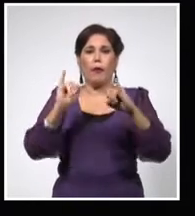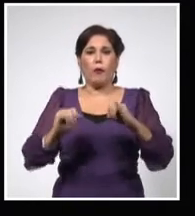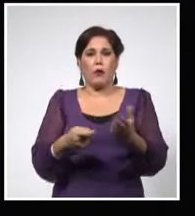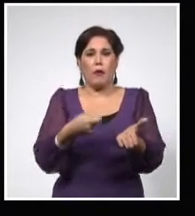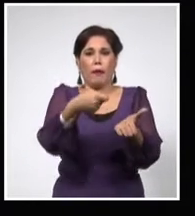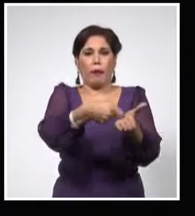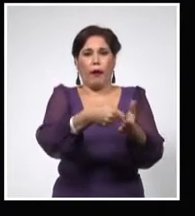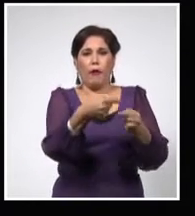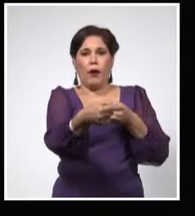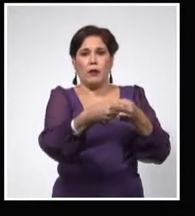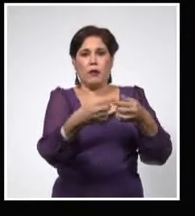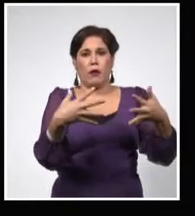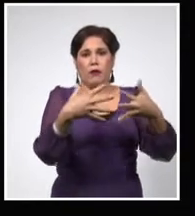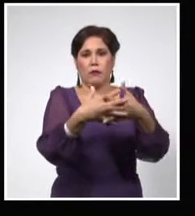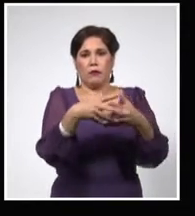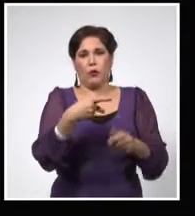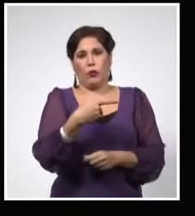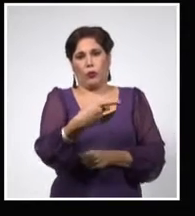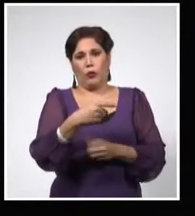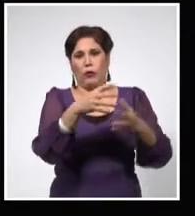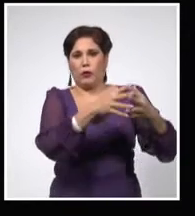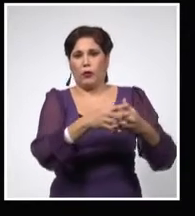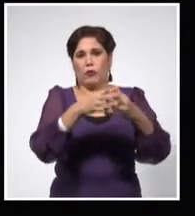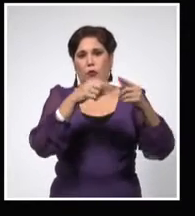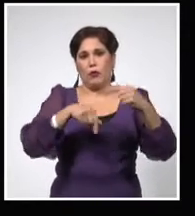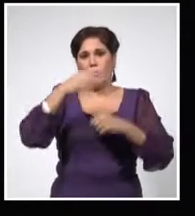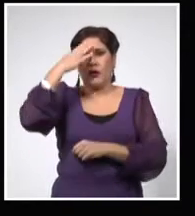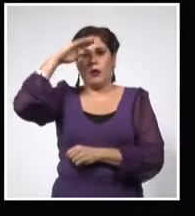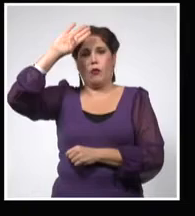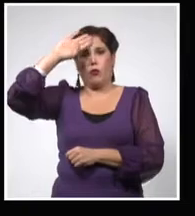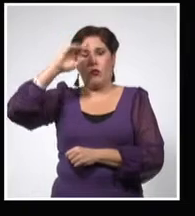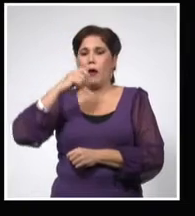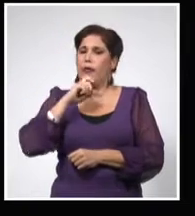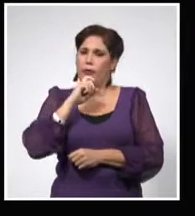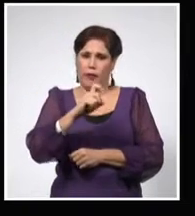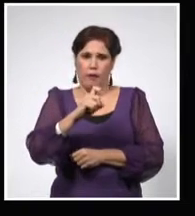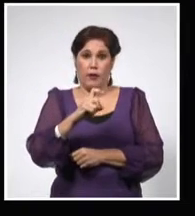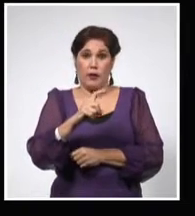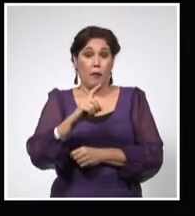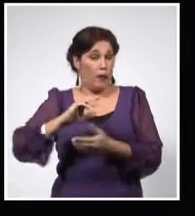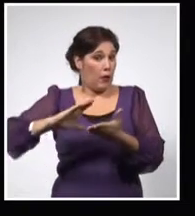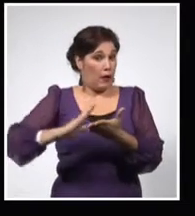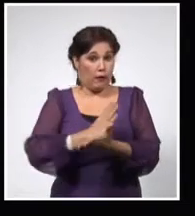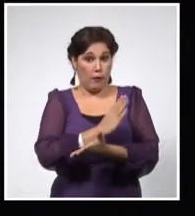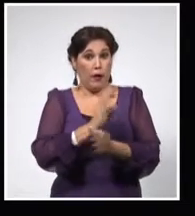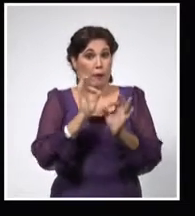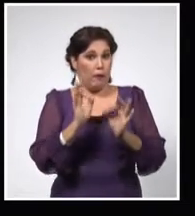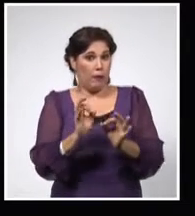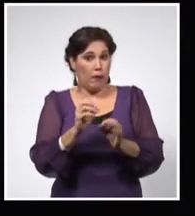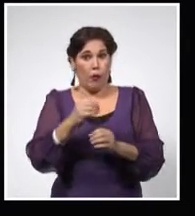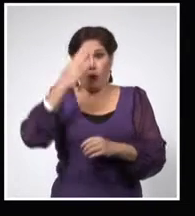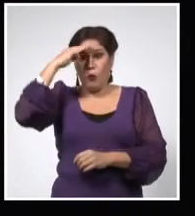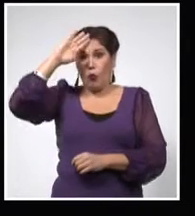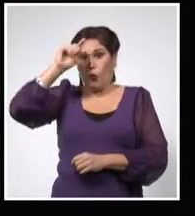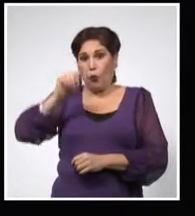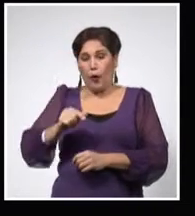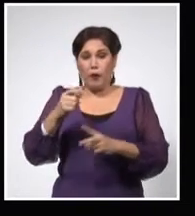un acercamiento en la relación bilateral, y hasta tanto esta no quede eliminada, ni cubanos ni